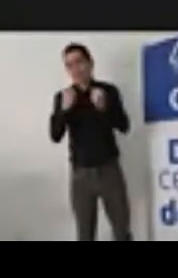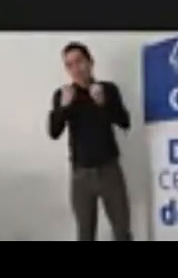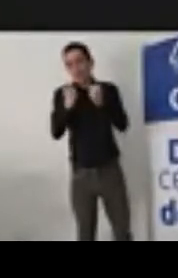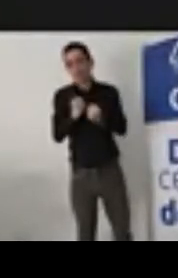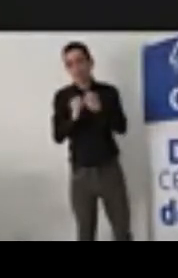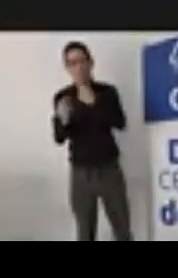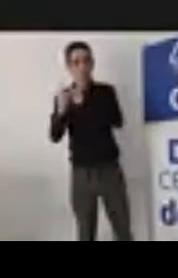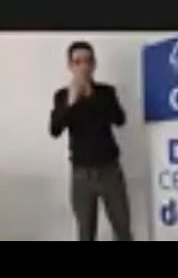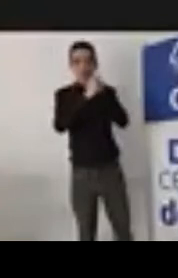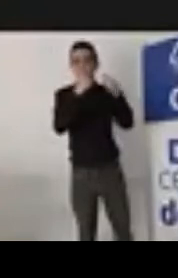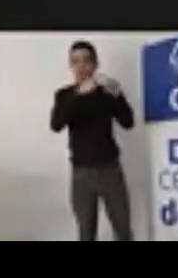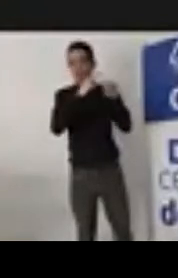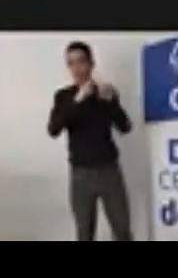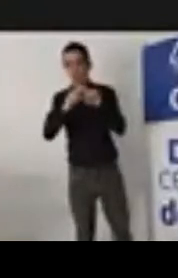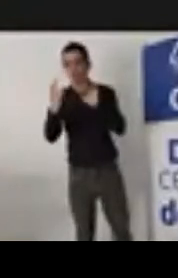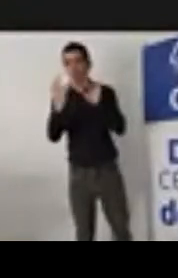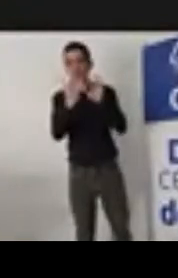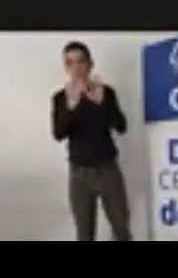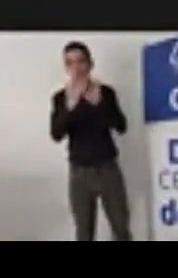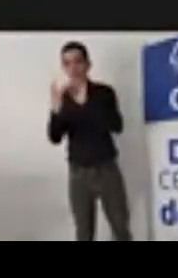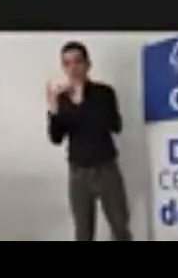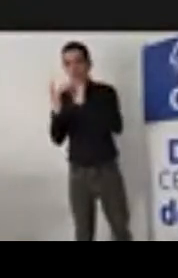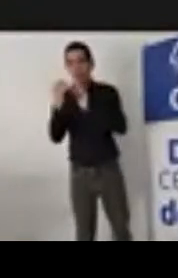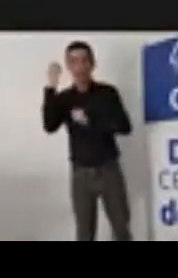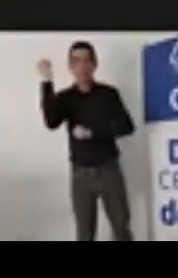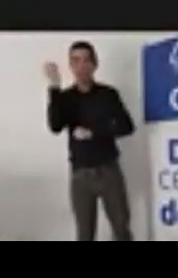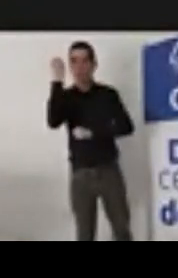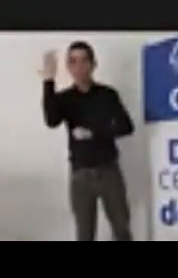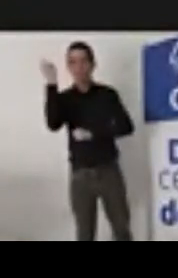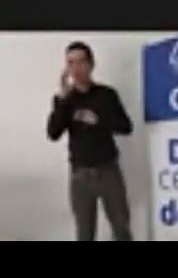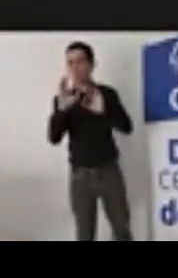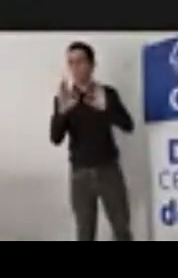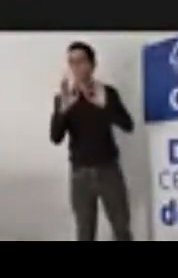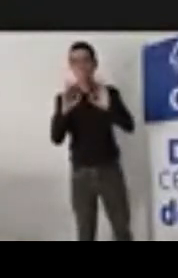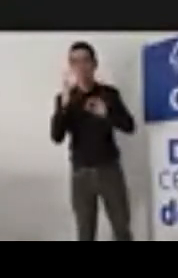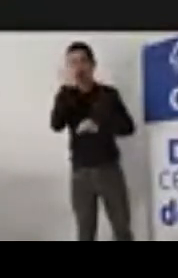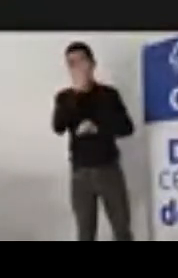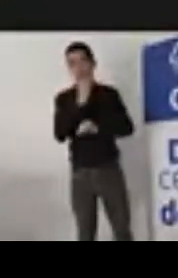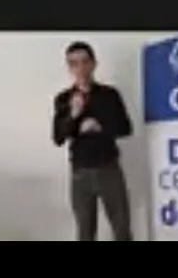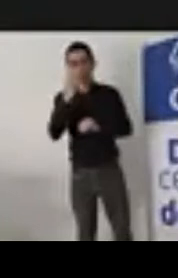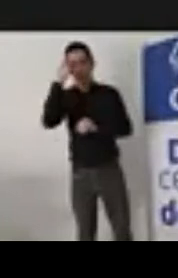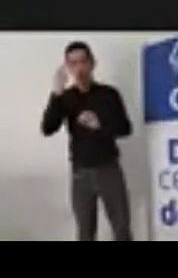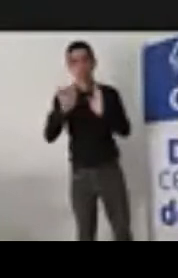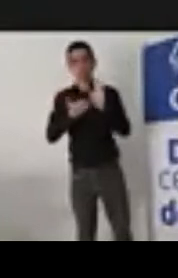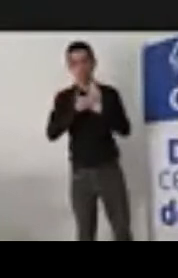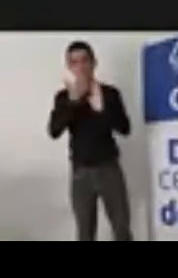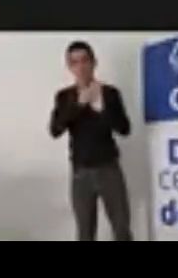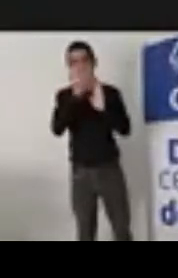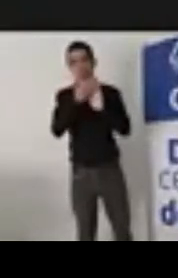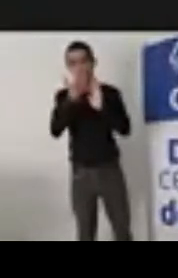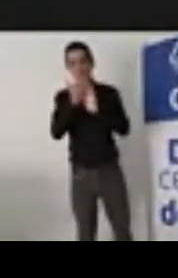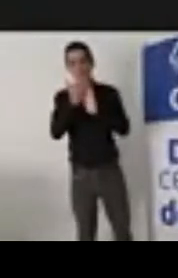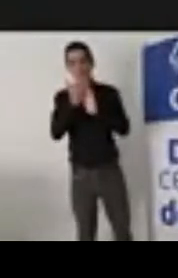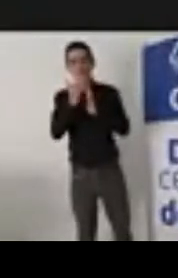inclusión. Sin duda alguna, un espacio maravilloso de construcción de ciudadanía, de empoderamiento juvenil, de inspiración